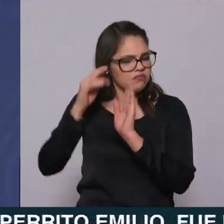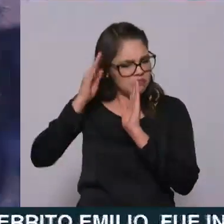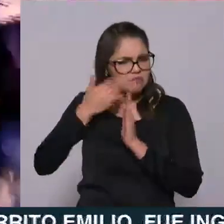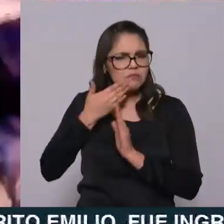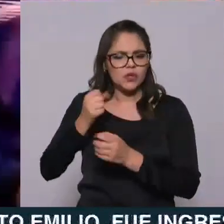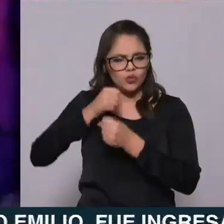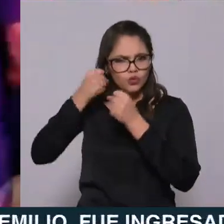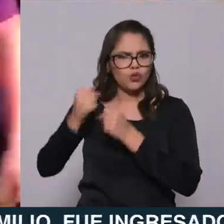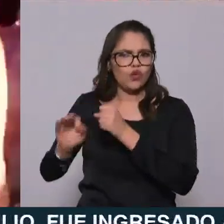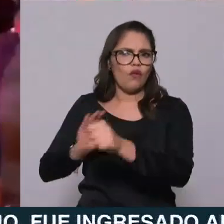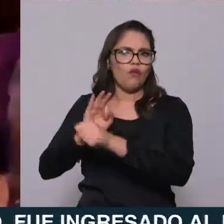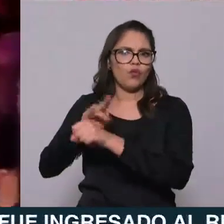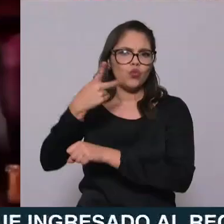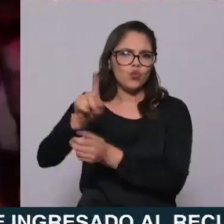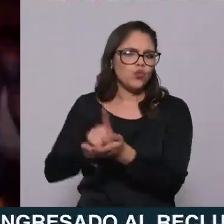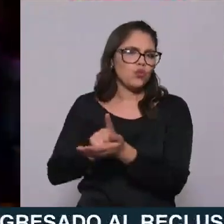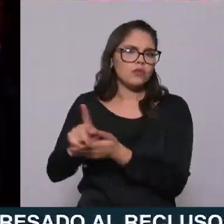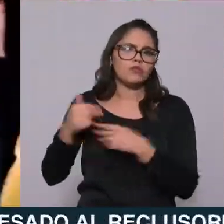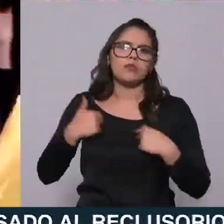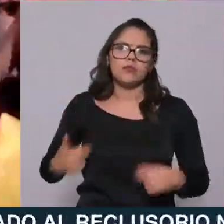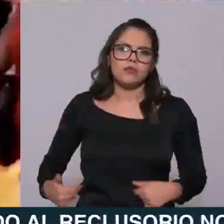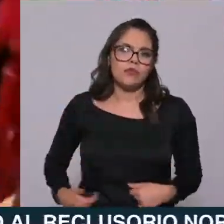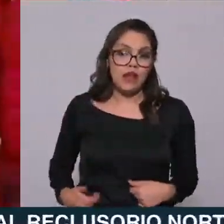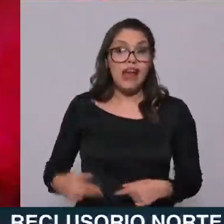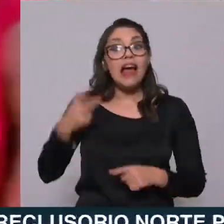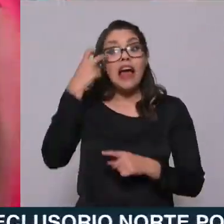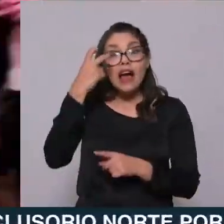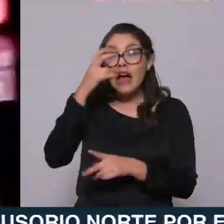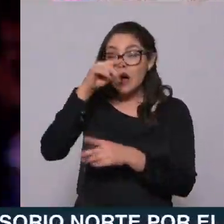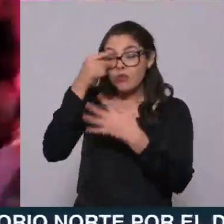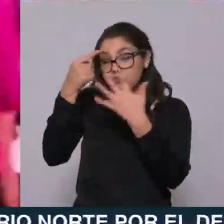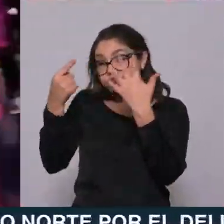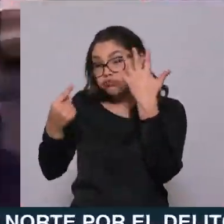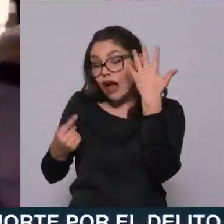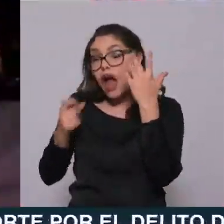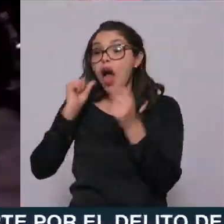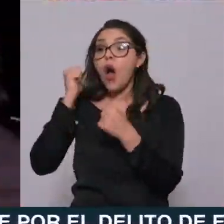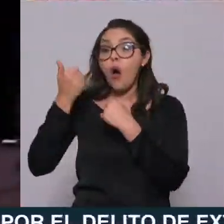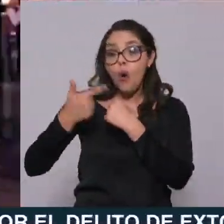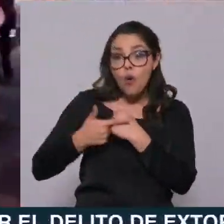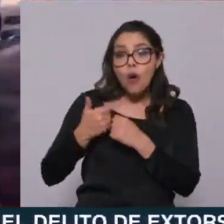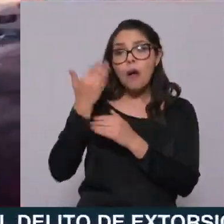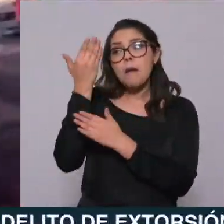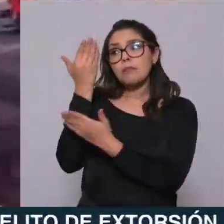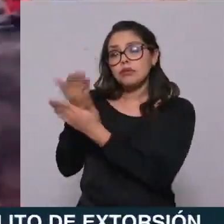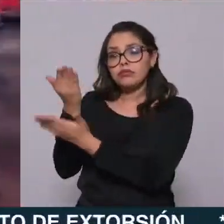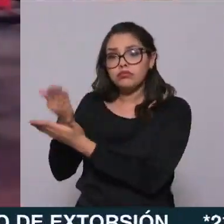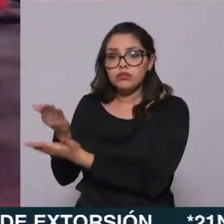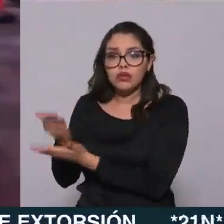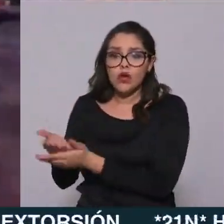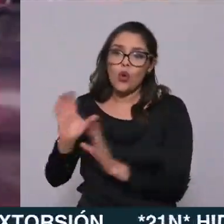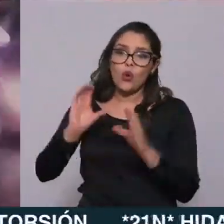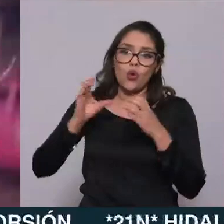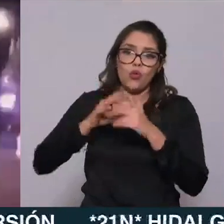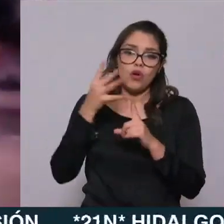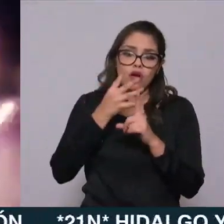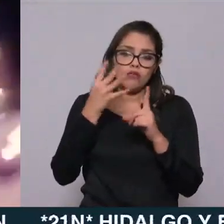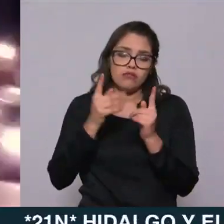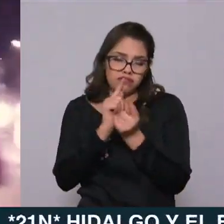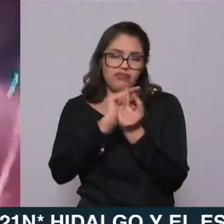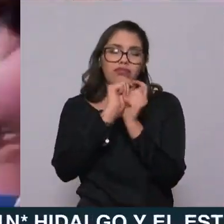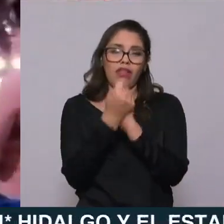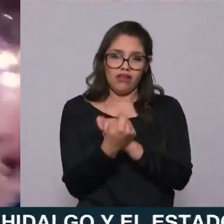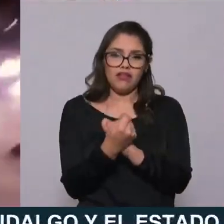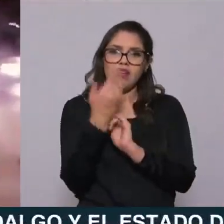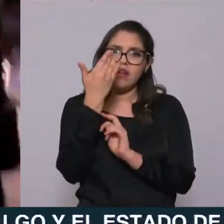ejercicio de los derechos humanos sin distinción alguna. Estos son parte de las demandas de la comunidad transexual que ha sido violentada por su actividad laboral